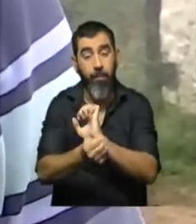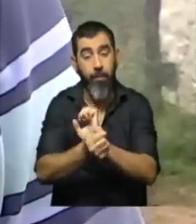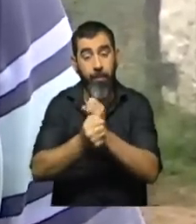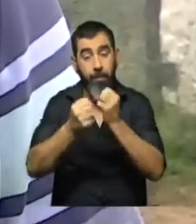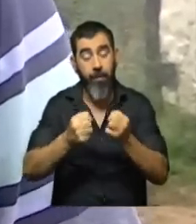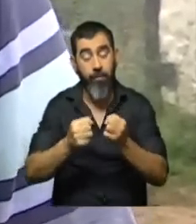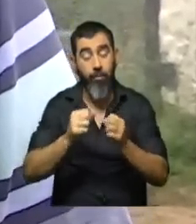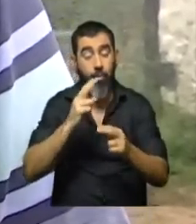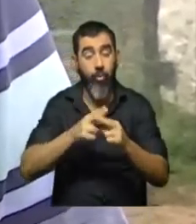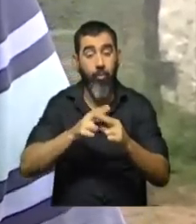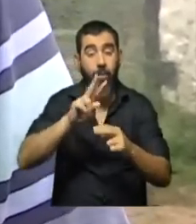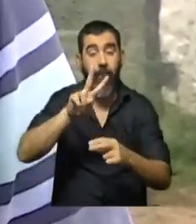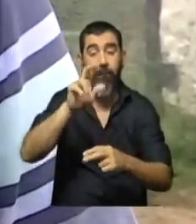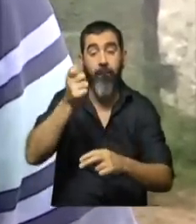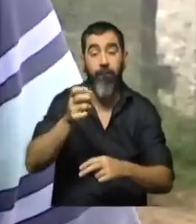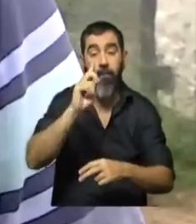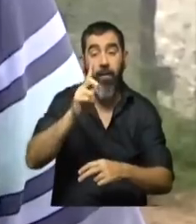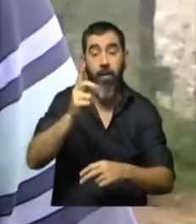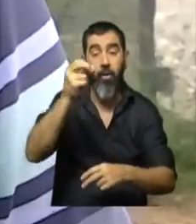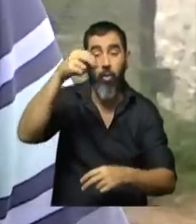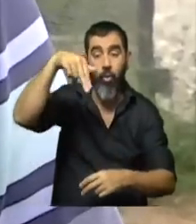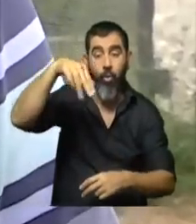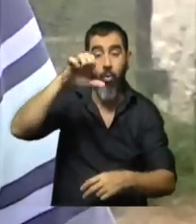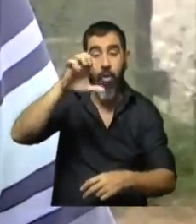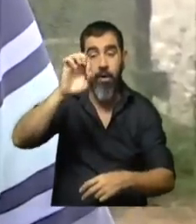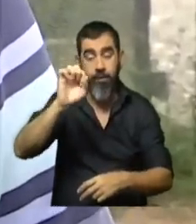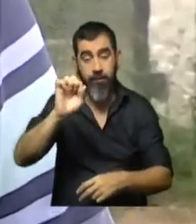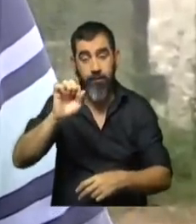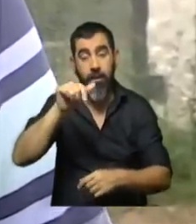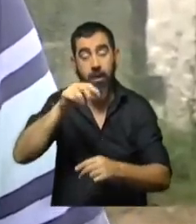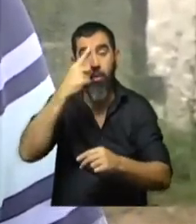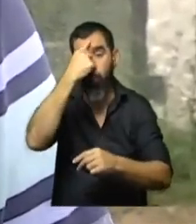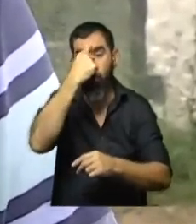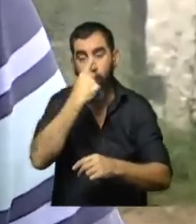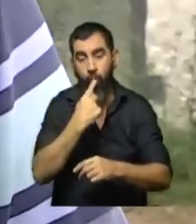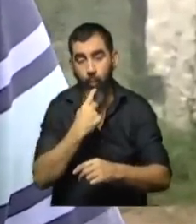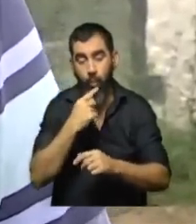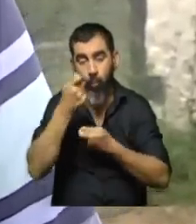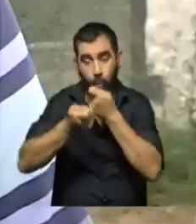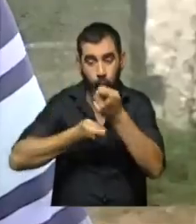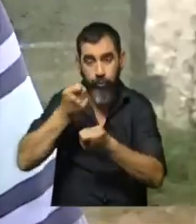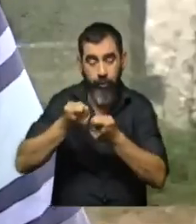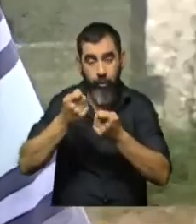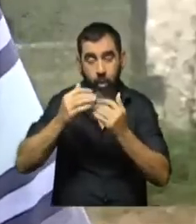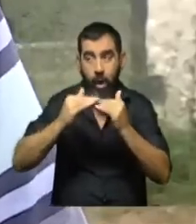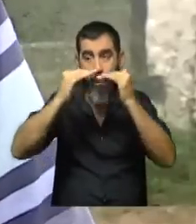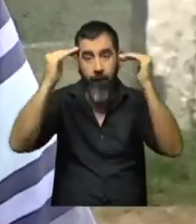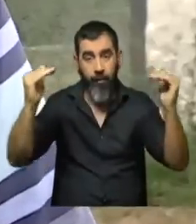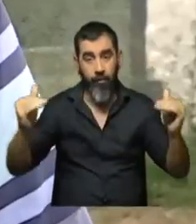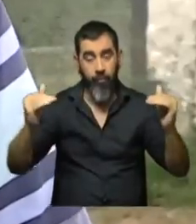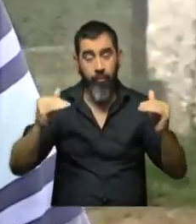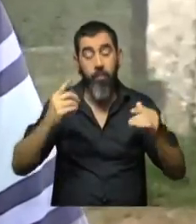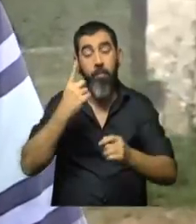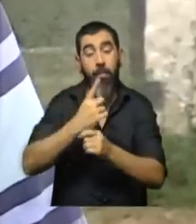Los Vagones. Aquí se va a construir un museo a cielo abierto, que va a ser el primer museo a cielo abierto del